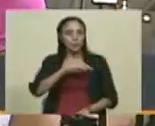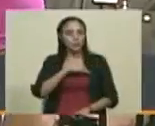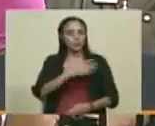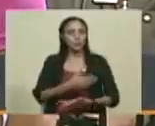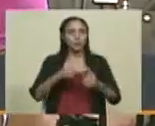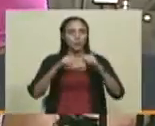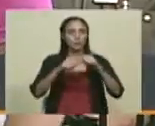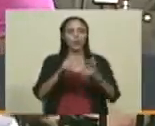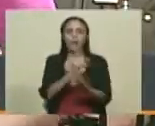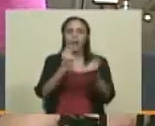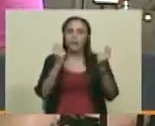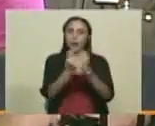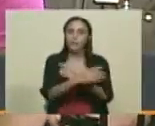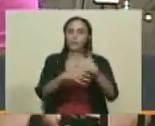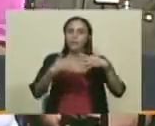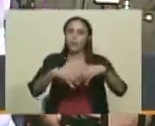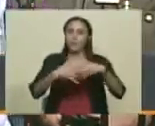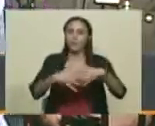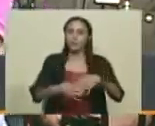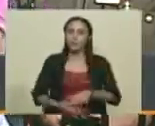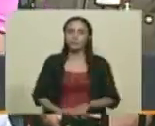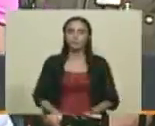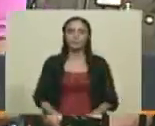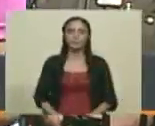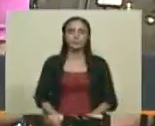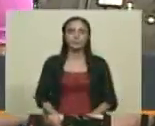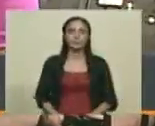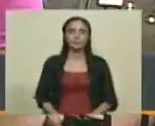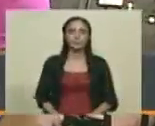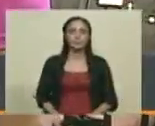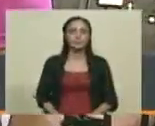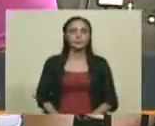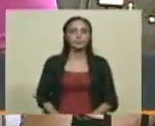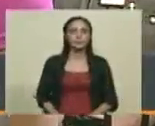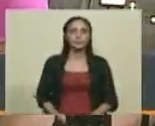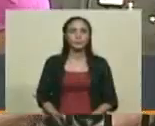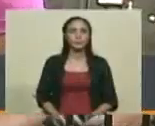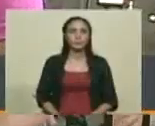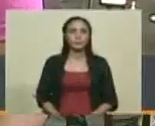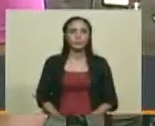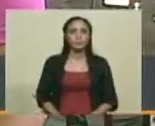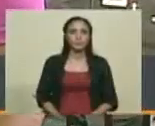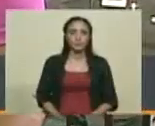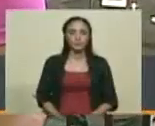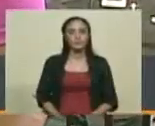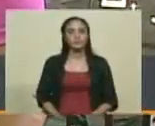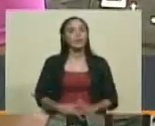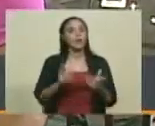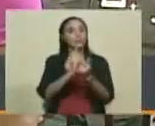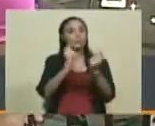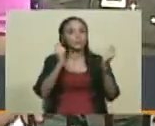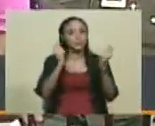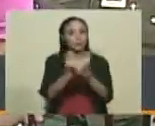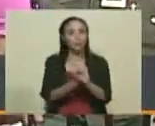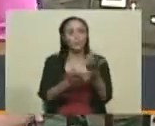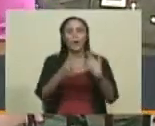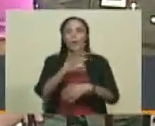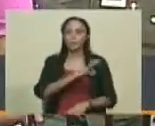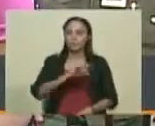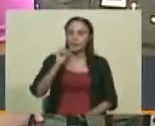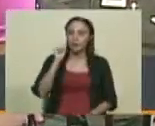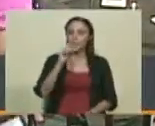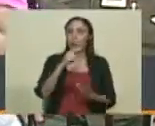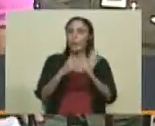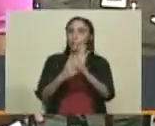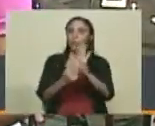la reestructuración de nuestra PDVSA, transformándola a una PDVSA verdaderamente socialista en un